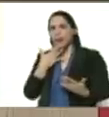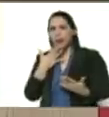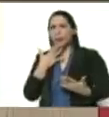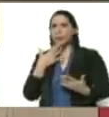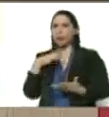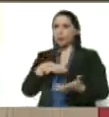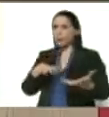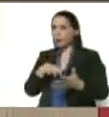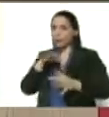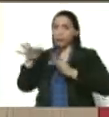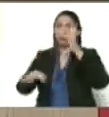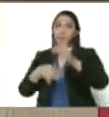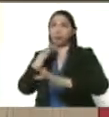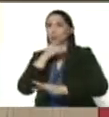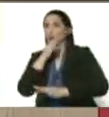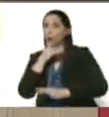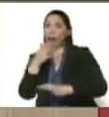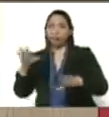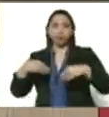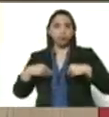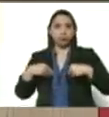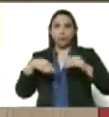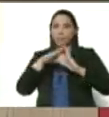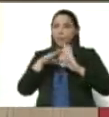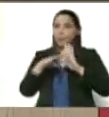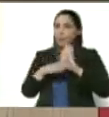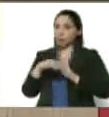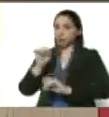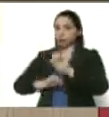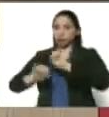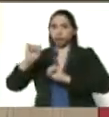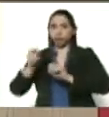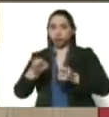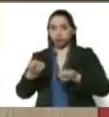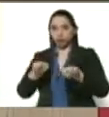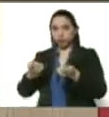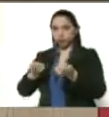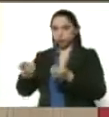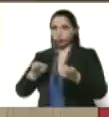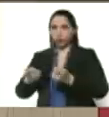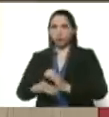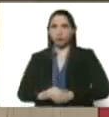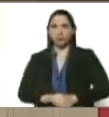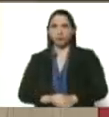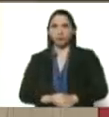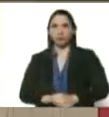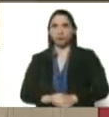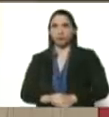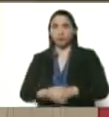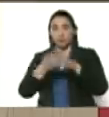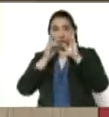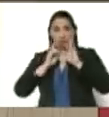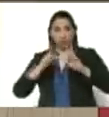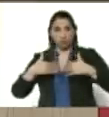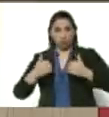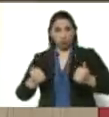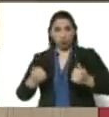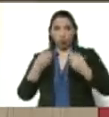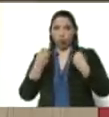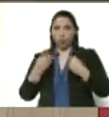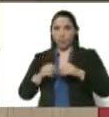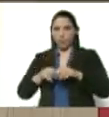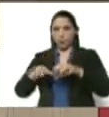contagio si no se hubiesen tomado estas medidas de control y de prevención, tanto sanitaria como